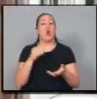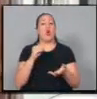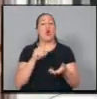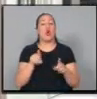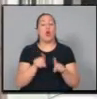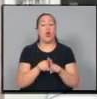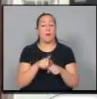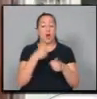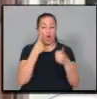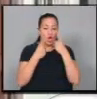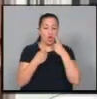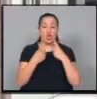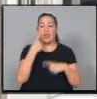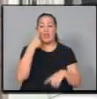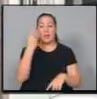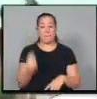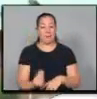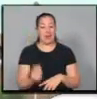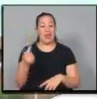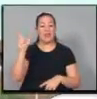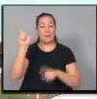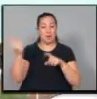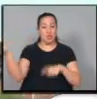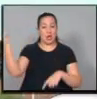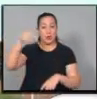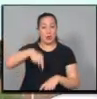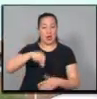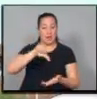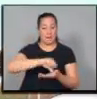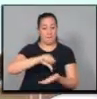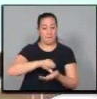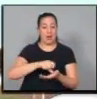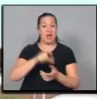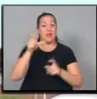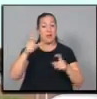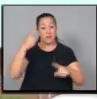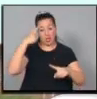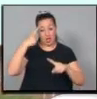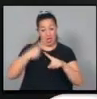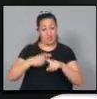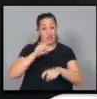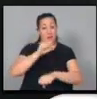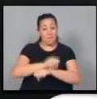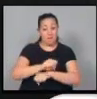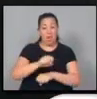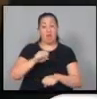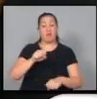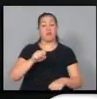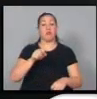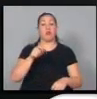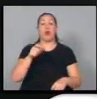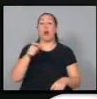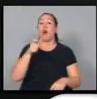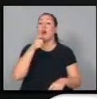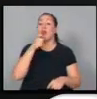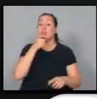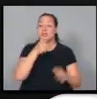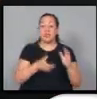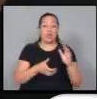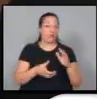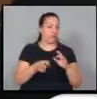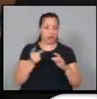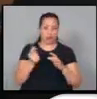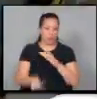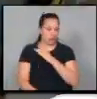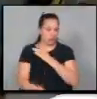migratorio. Los extranjeros que llegan al país. La idea es que aquellos que tengan antecedentes, salgan del país rápidamente